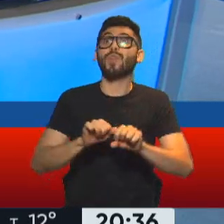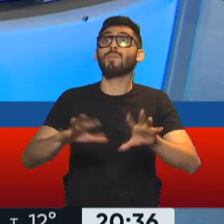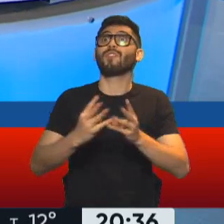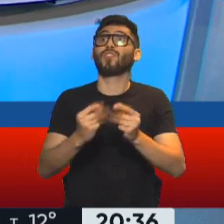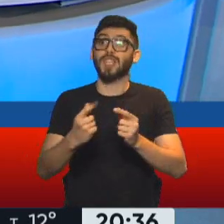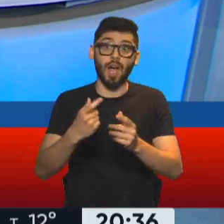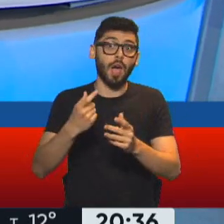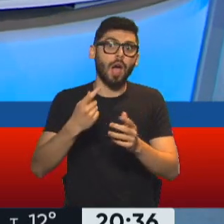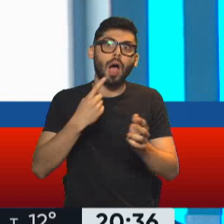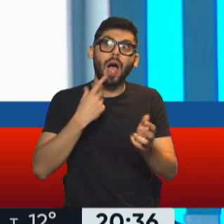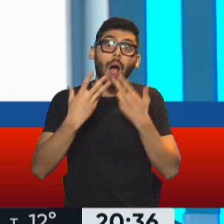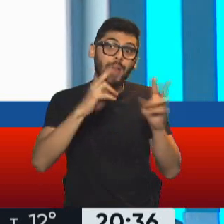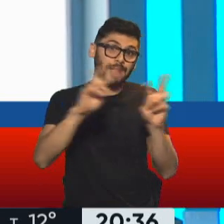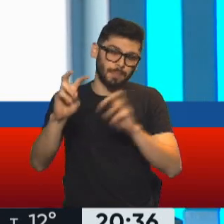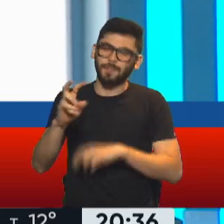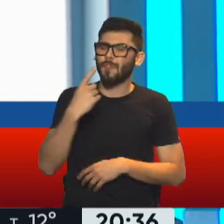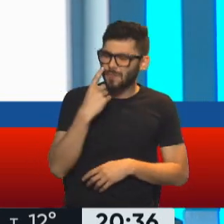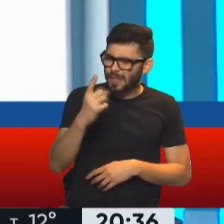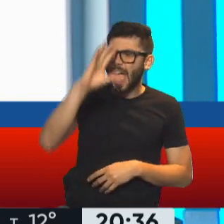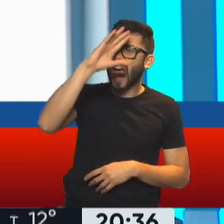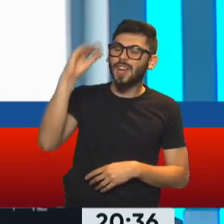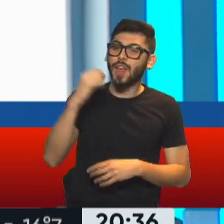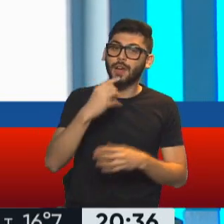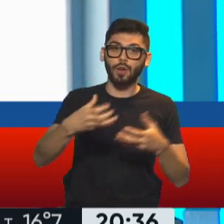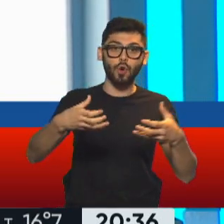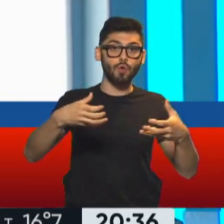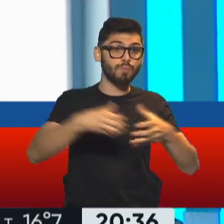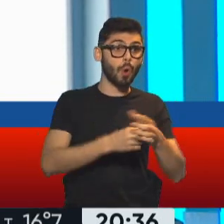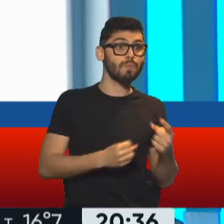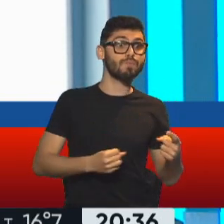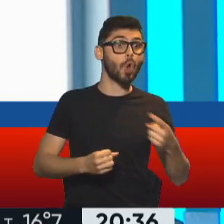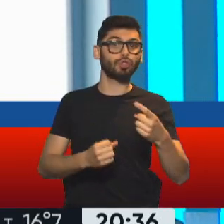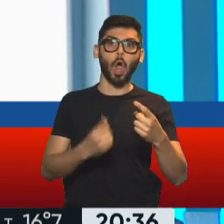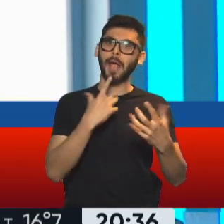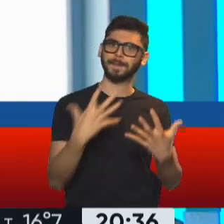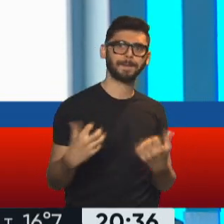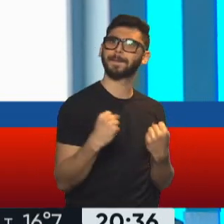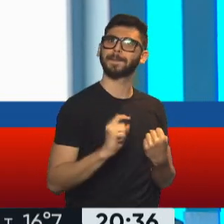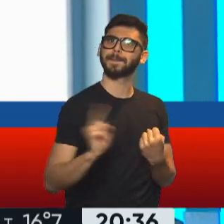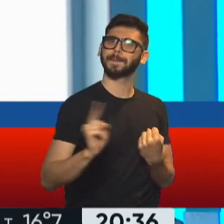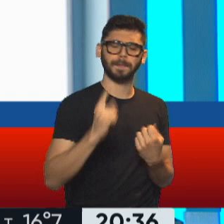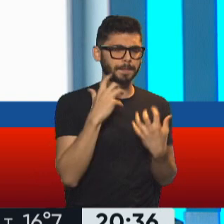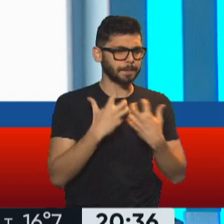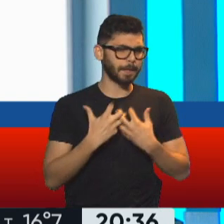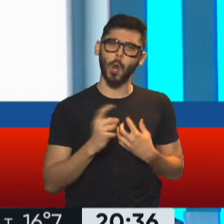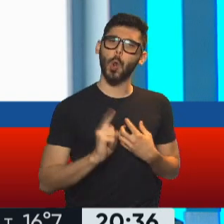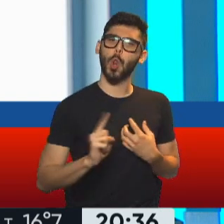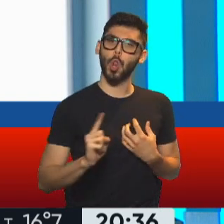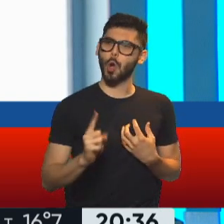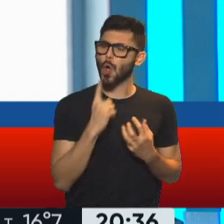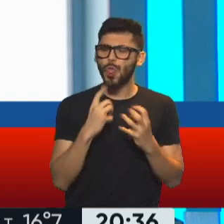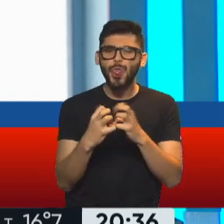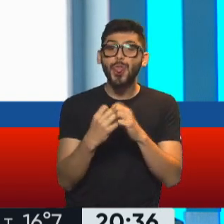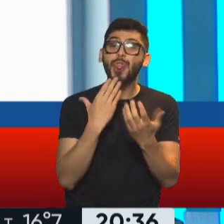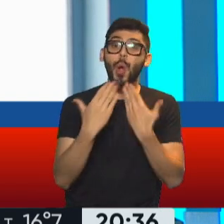ella pide lo que un sector de la oposición no está dispuesto a dar. No están dispuestos a pensar, no están dispuestos a debatir